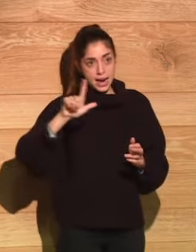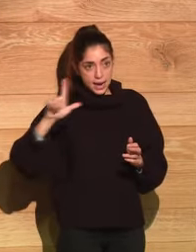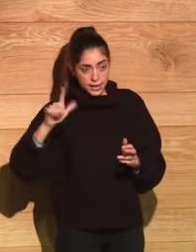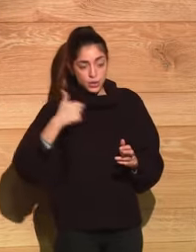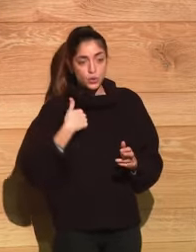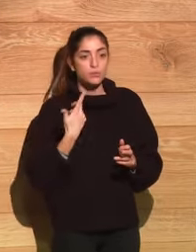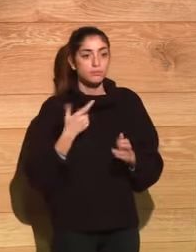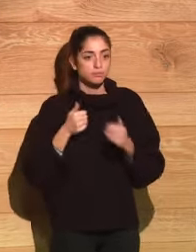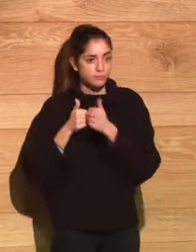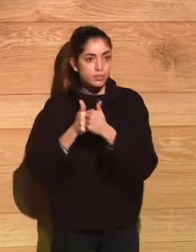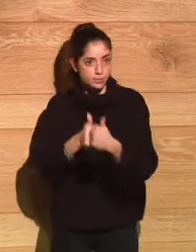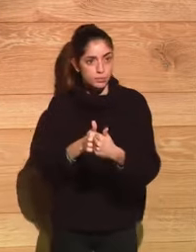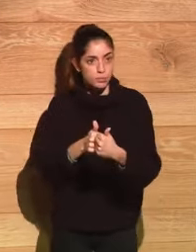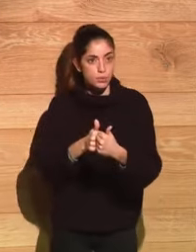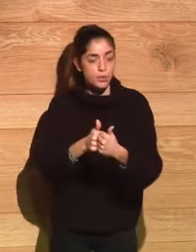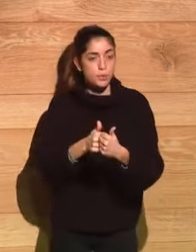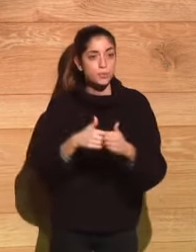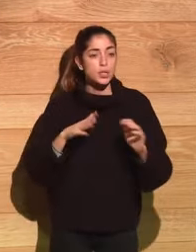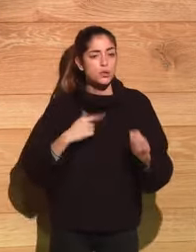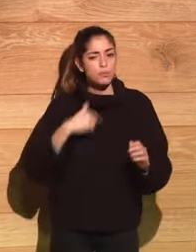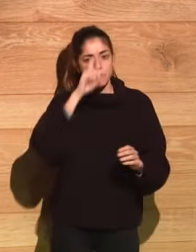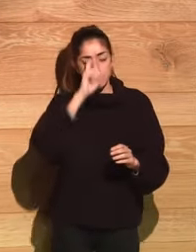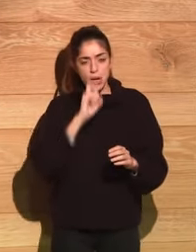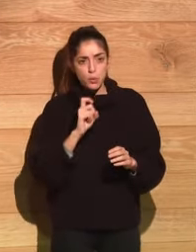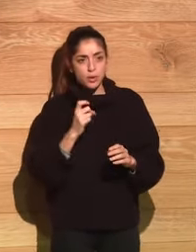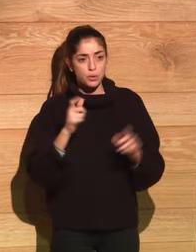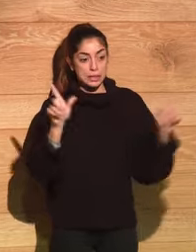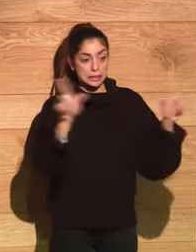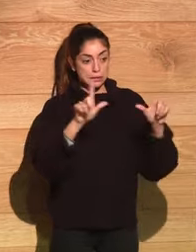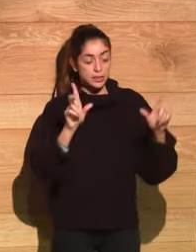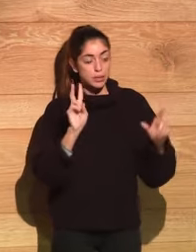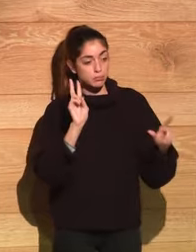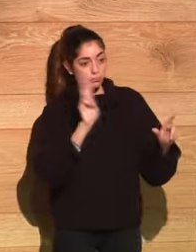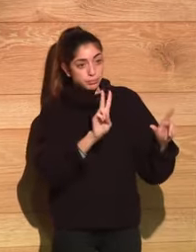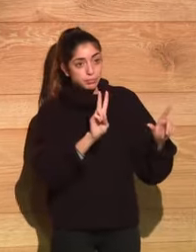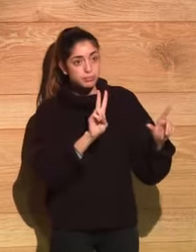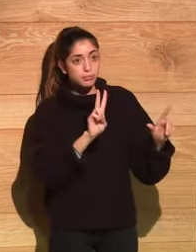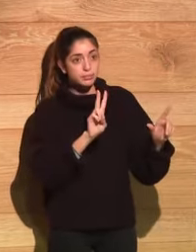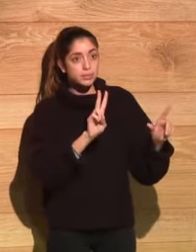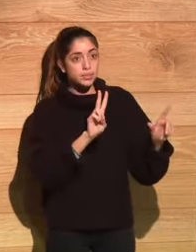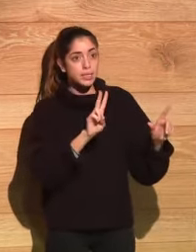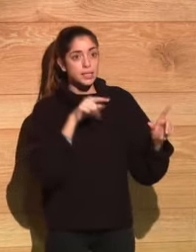Corral, y recuerdo como un día estaba delante de la tele y